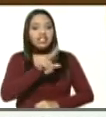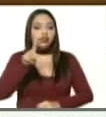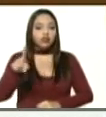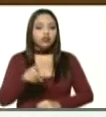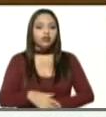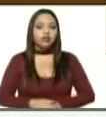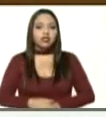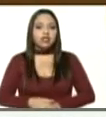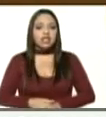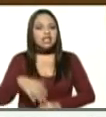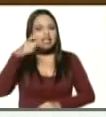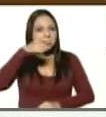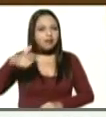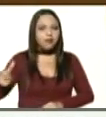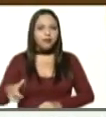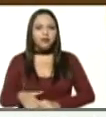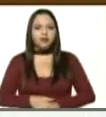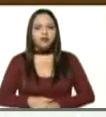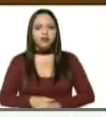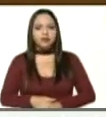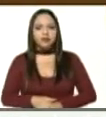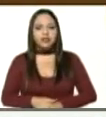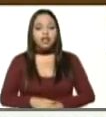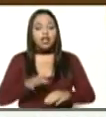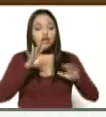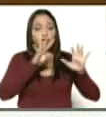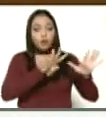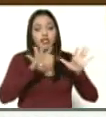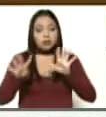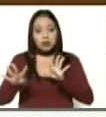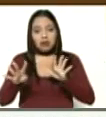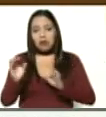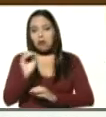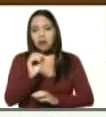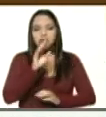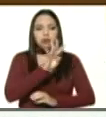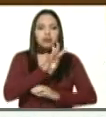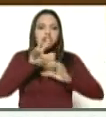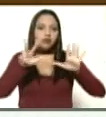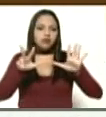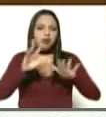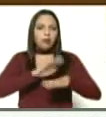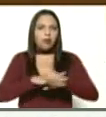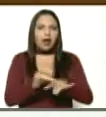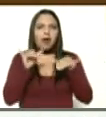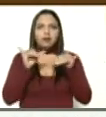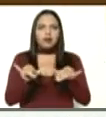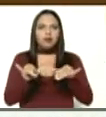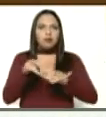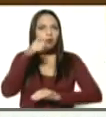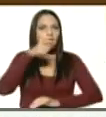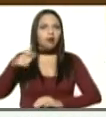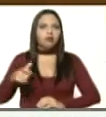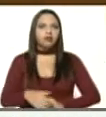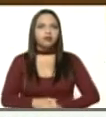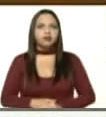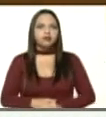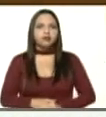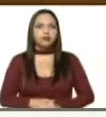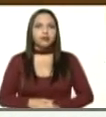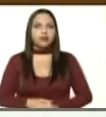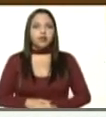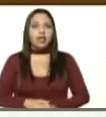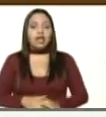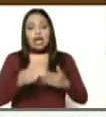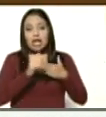y a ese pueblo del 99, del 98. Porque somos el mismo pueblo, pues. Y porque el liderazgo que asumió